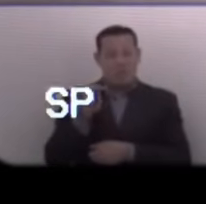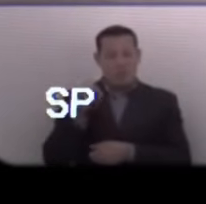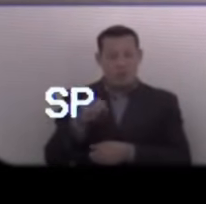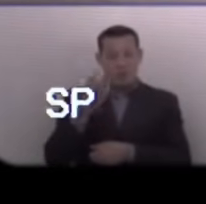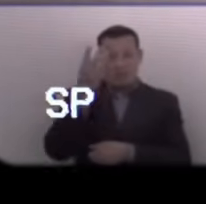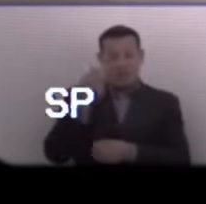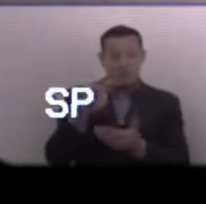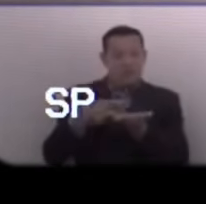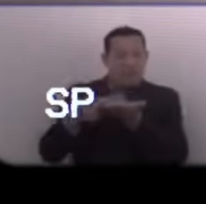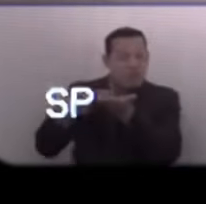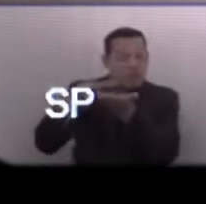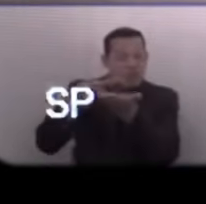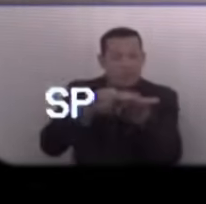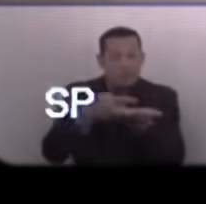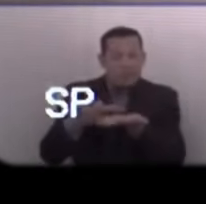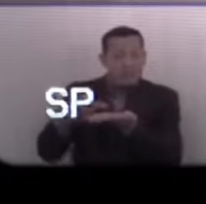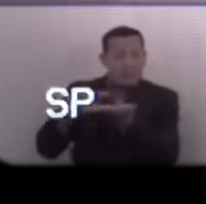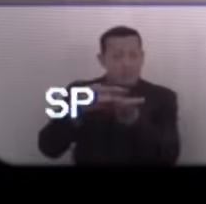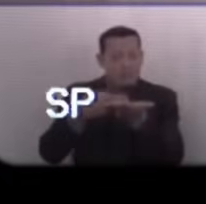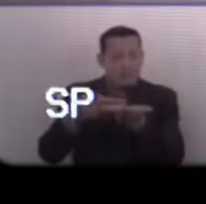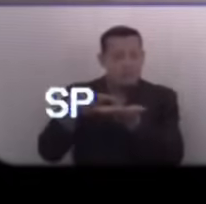Hoy estamos discutiendo